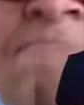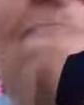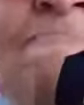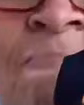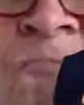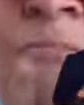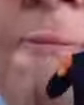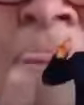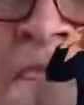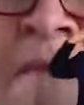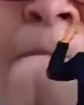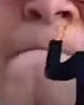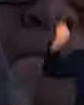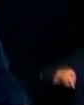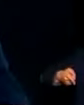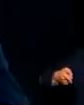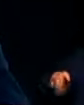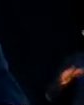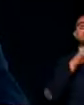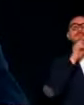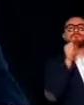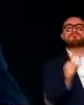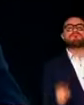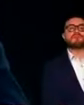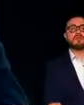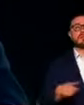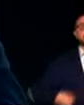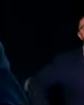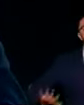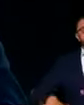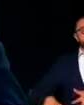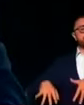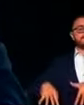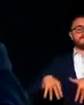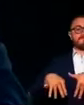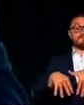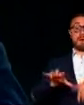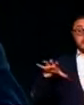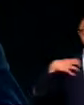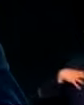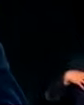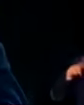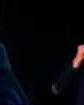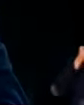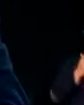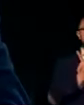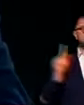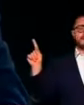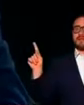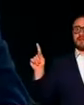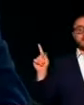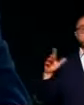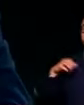la orden de que los viejos y las viejas en Argentina no tienen libertad, no